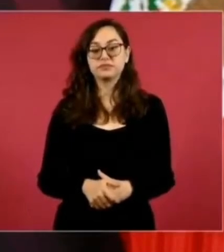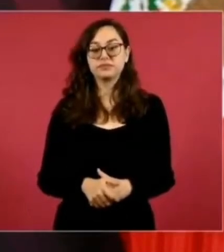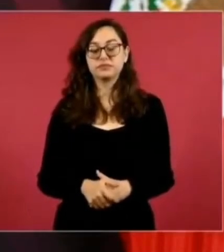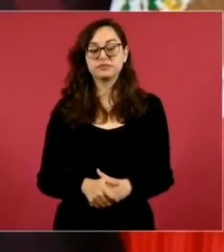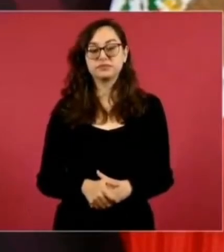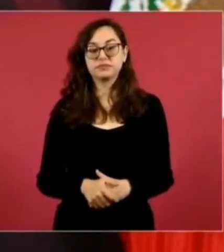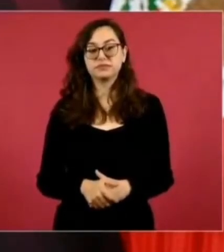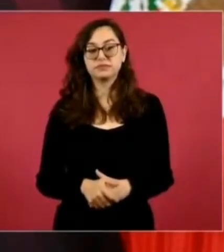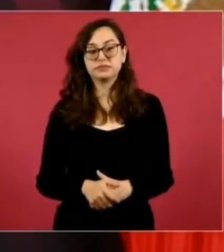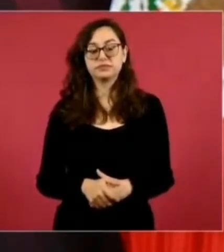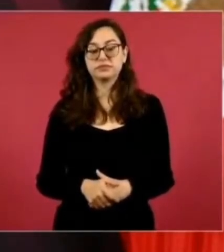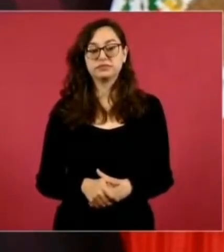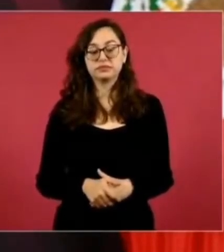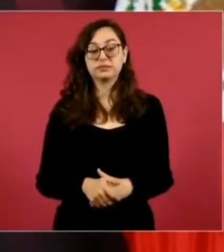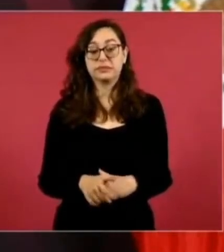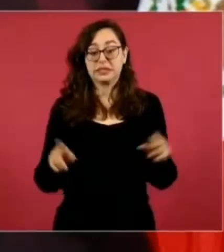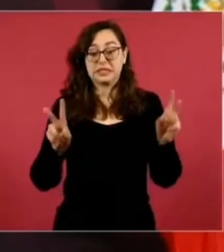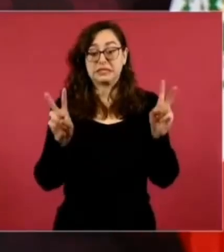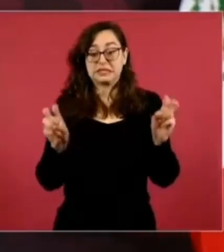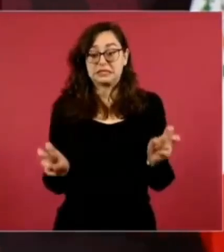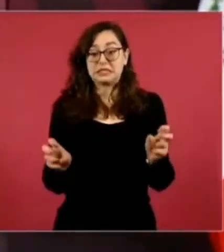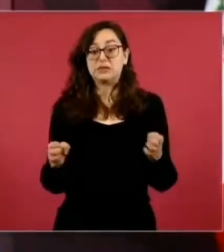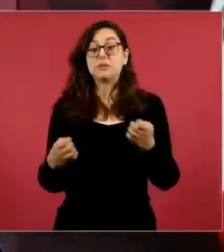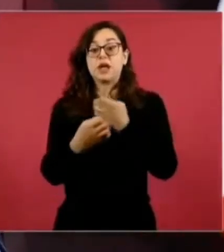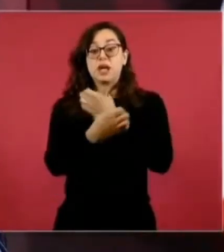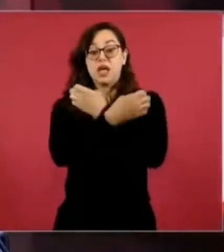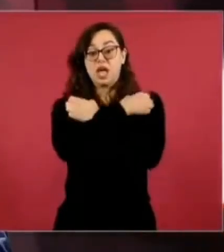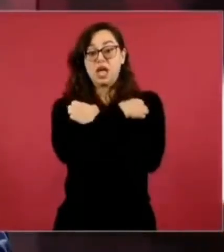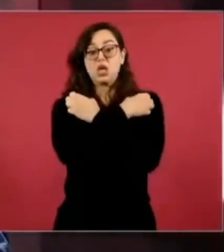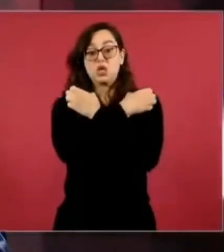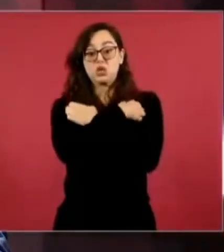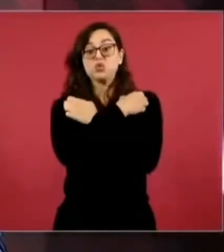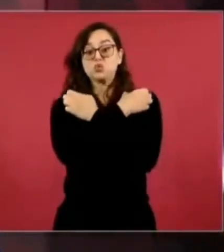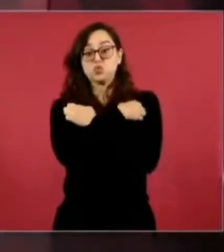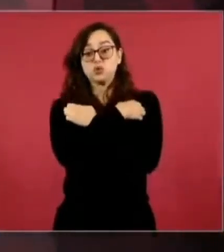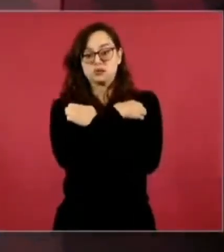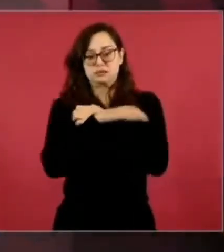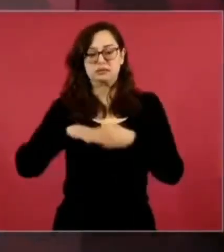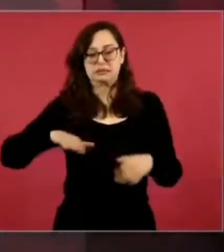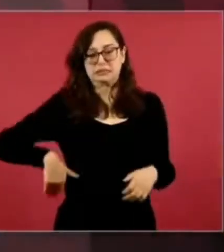Entonces, en materia educativa, regresando a tu pregunta,